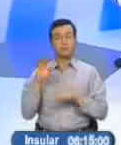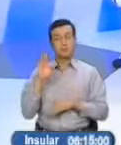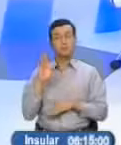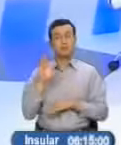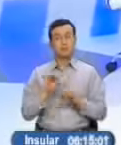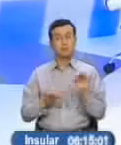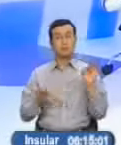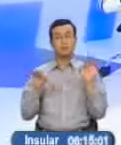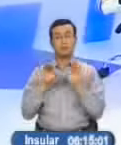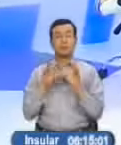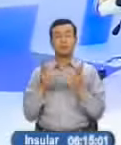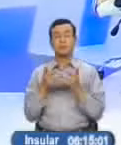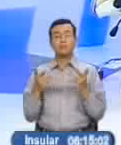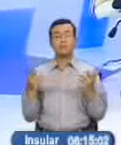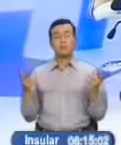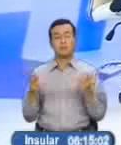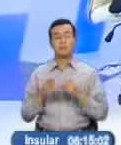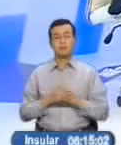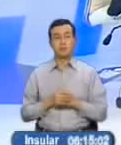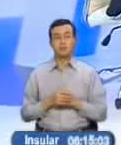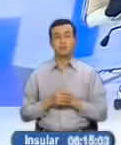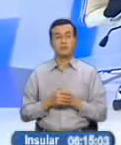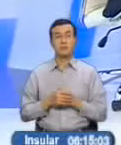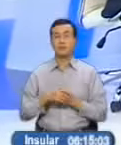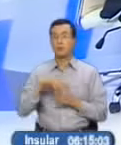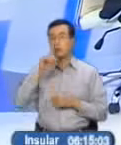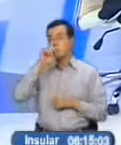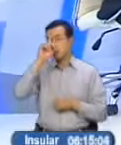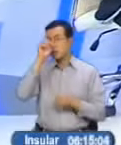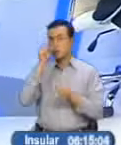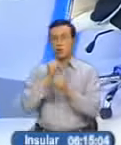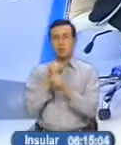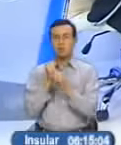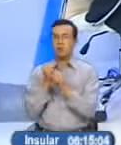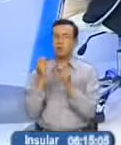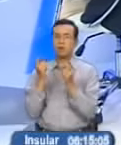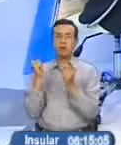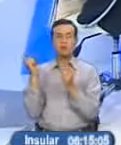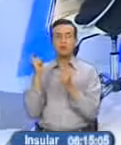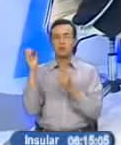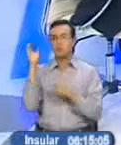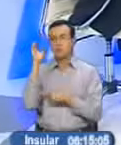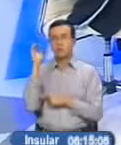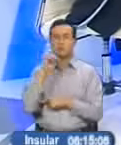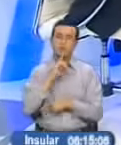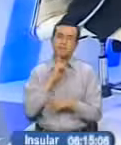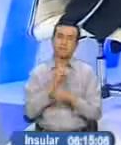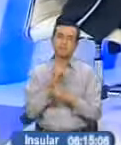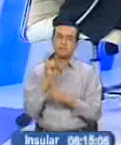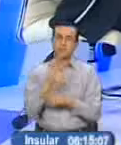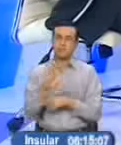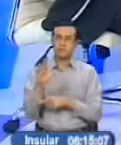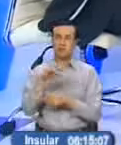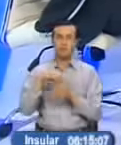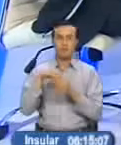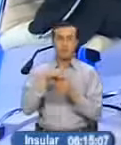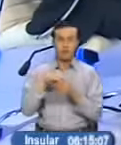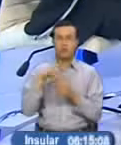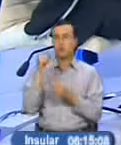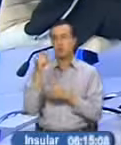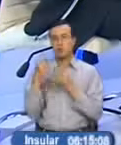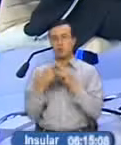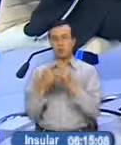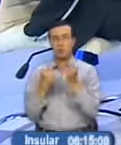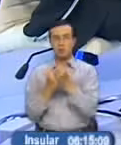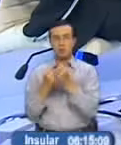sensibles es el de tener una empleabilidad rápida. Efectivamente necesitan esos fondos semilla, esos recursos